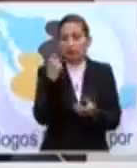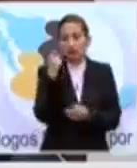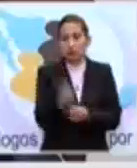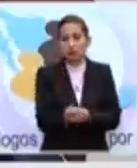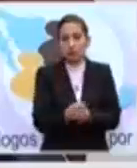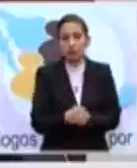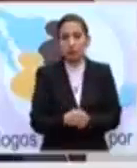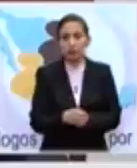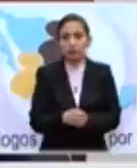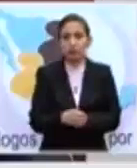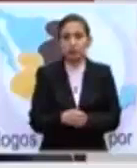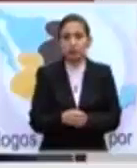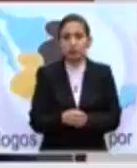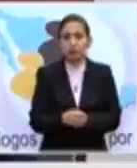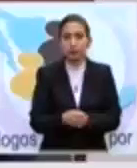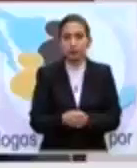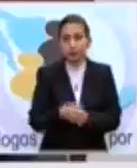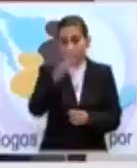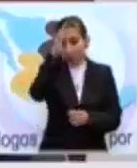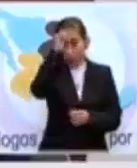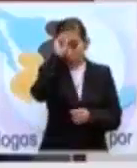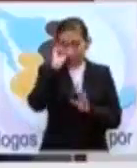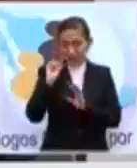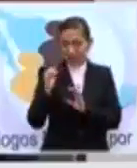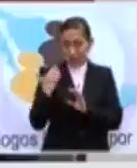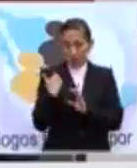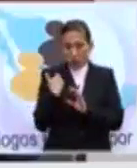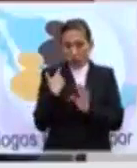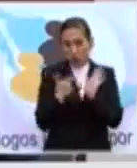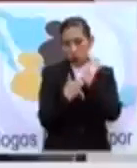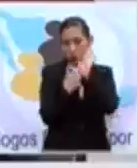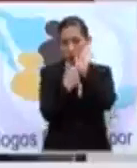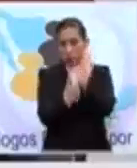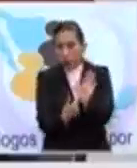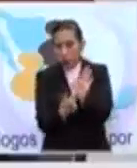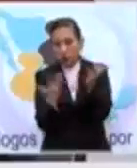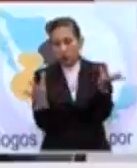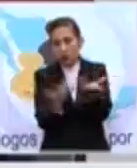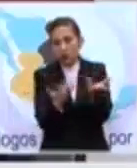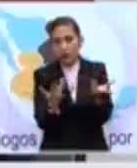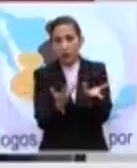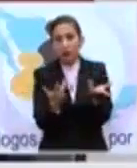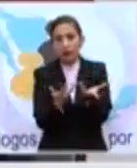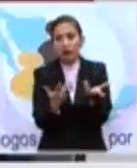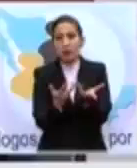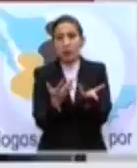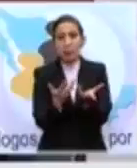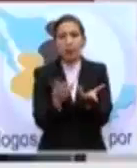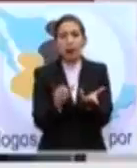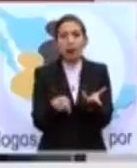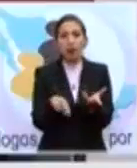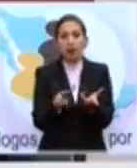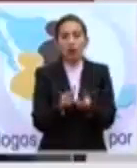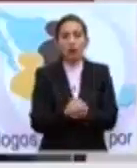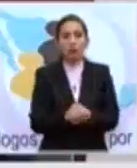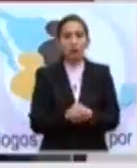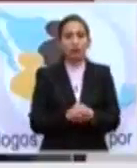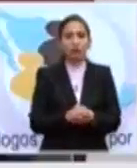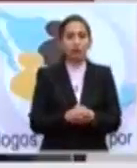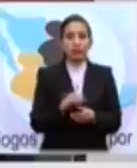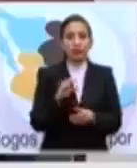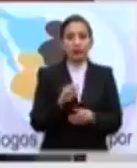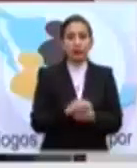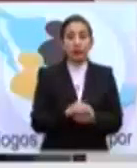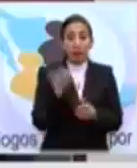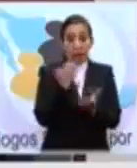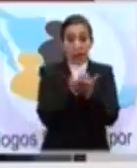consiste, de acuerdo a las recientes proyecciones realizadas por la OCDE,